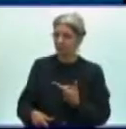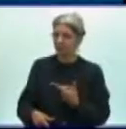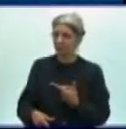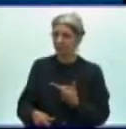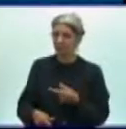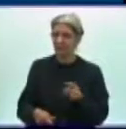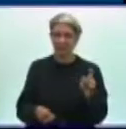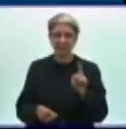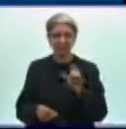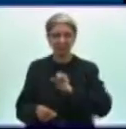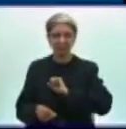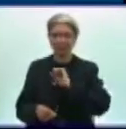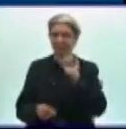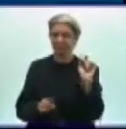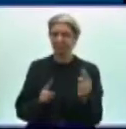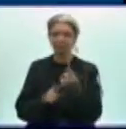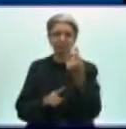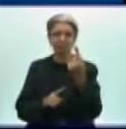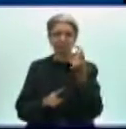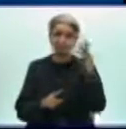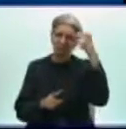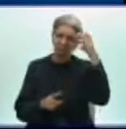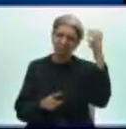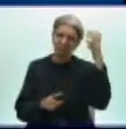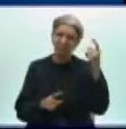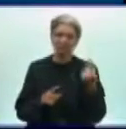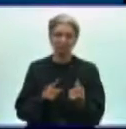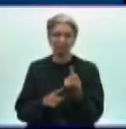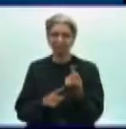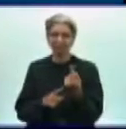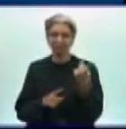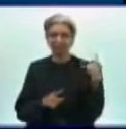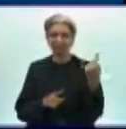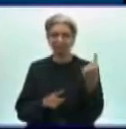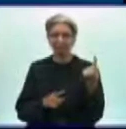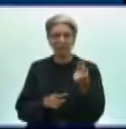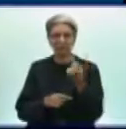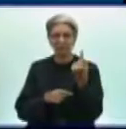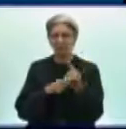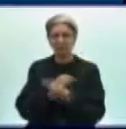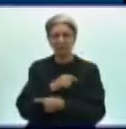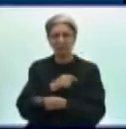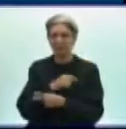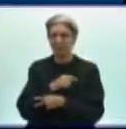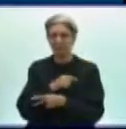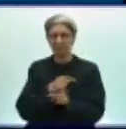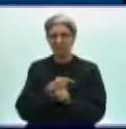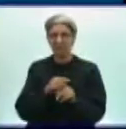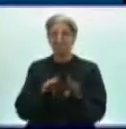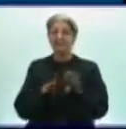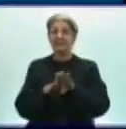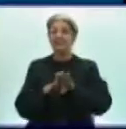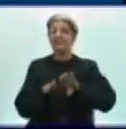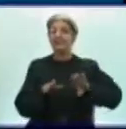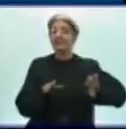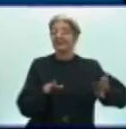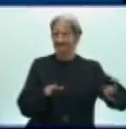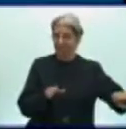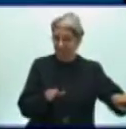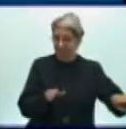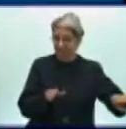no lograron consolidarse como nación. Por eso, el separatismo,